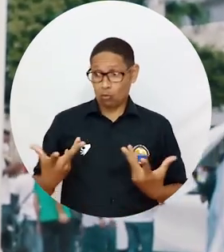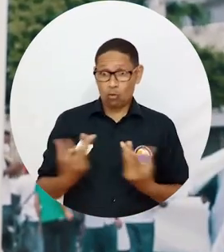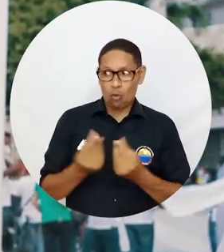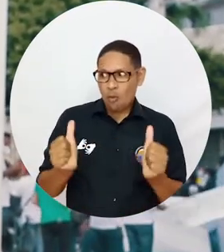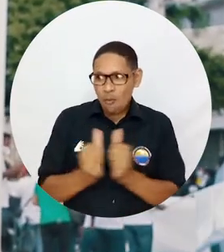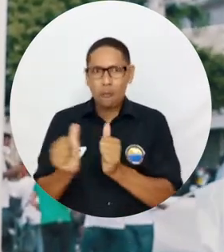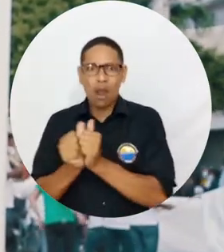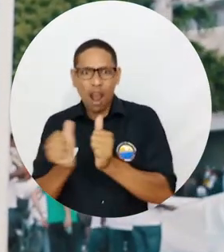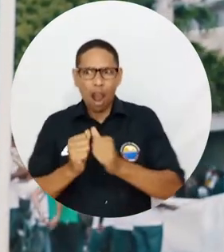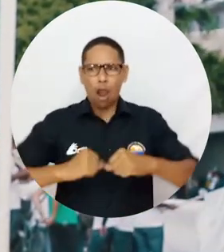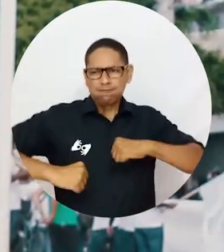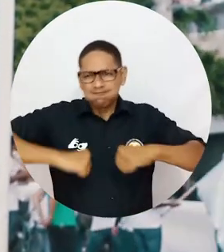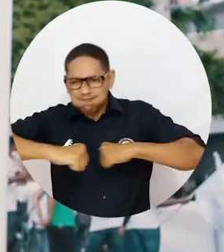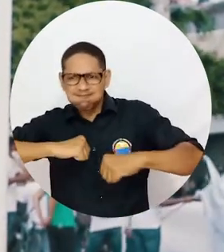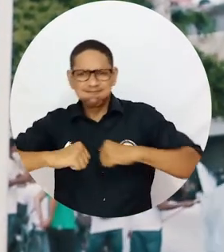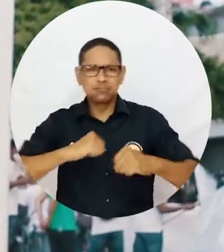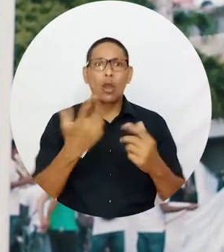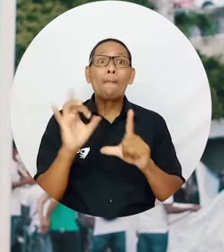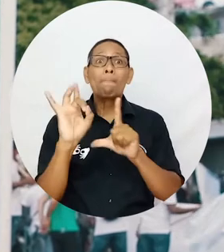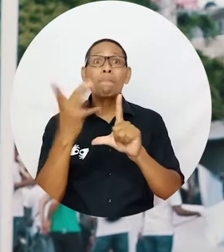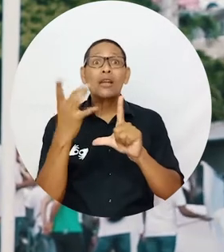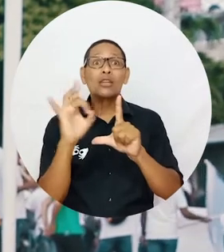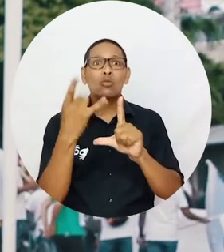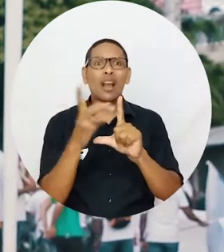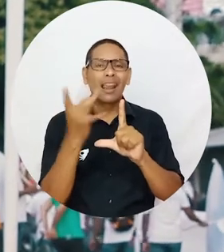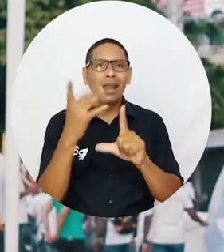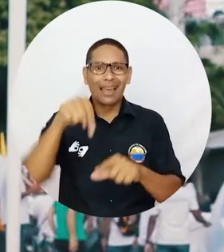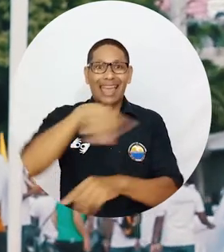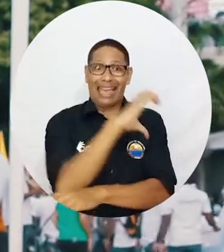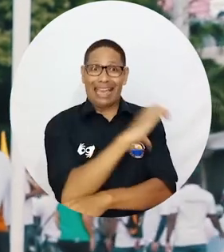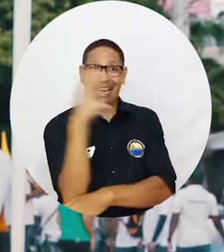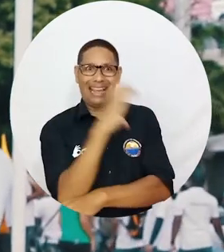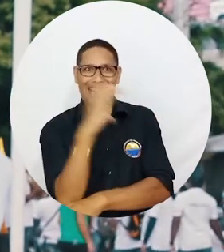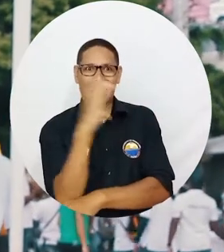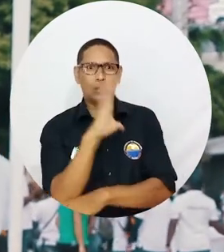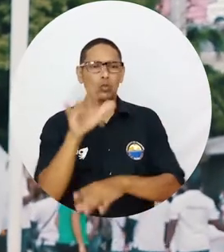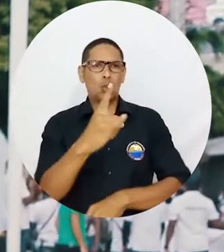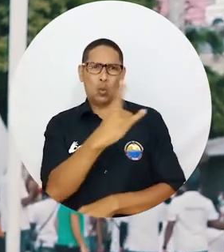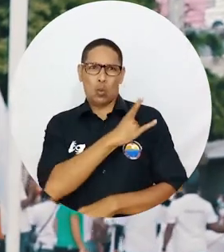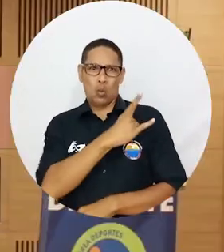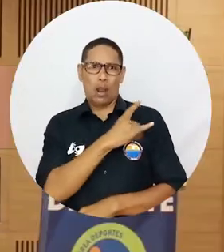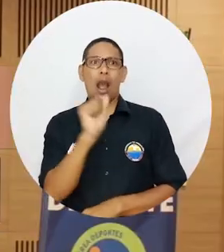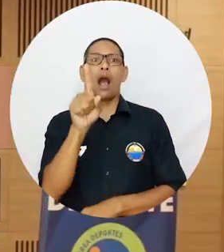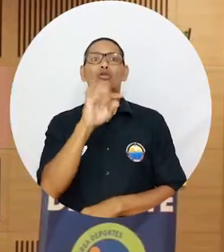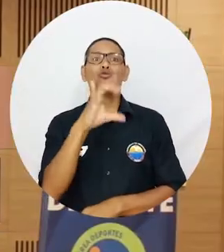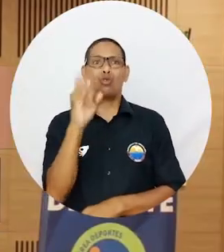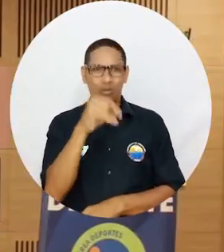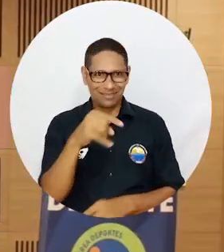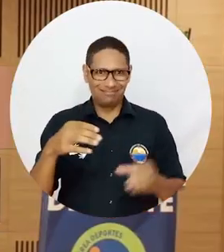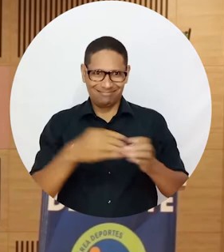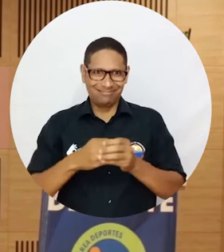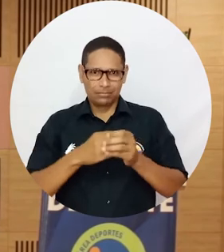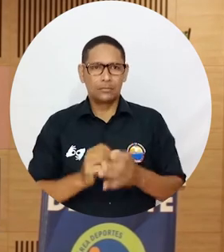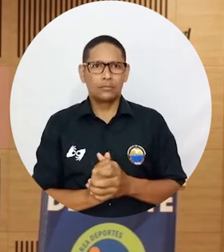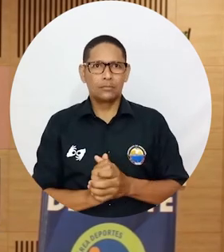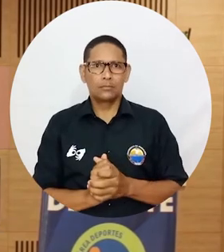fueron protagonistas es el torneo virtual Nodo Caribe de la Asociación Colombiana de Universidades ASCUN. Cuatro deportistas